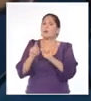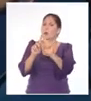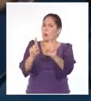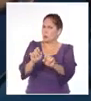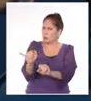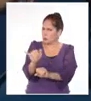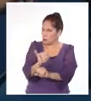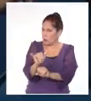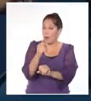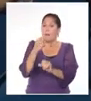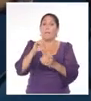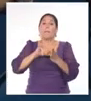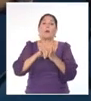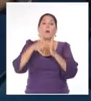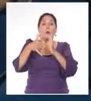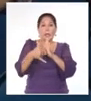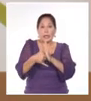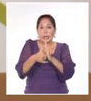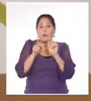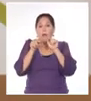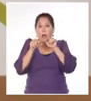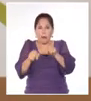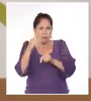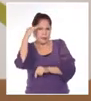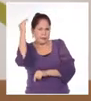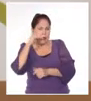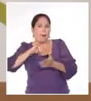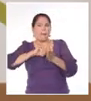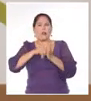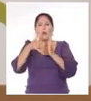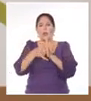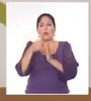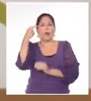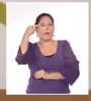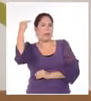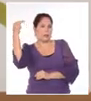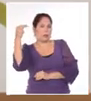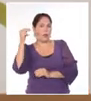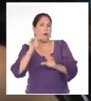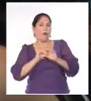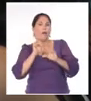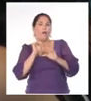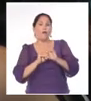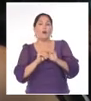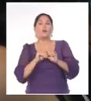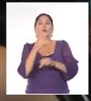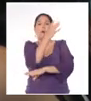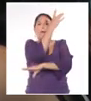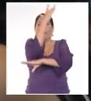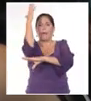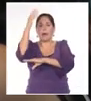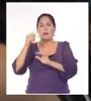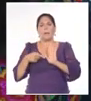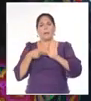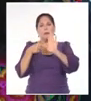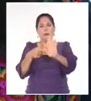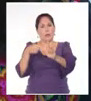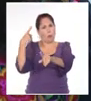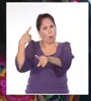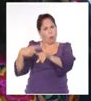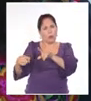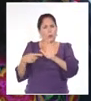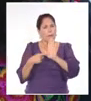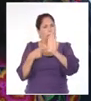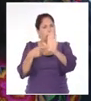a los proyectos de, que se le conoce como proyectos de habilitación al Fondo Verde del Clima, y hemos presentado también con actores